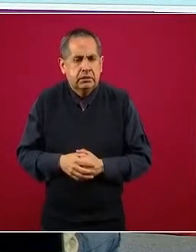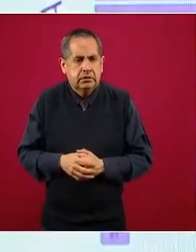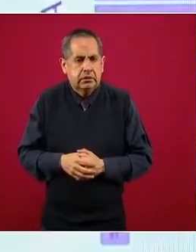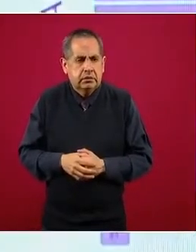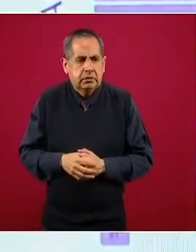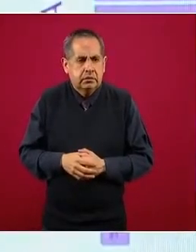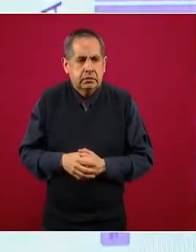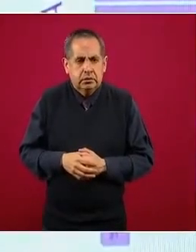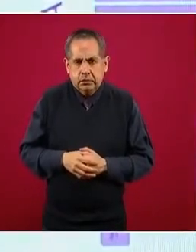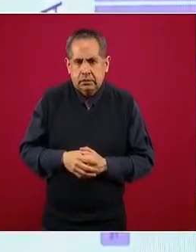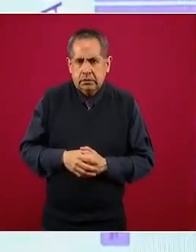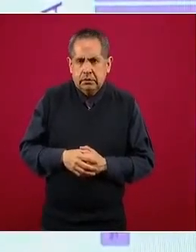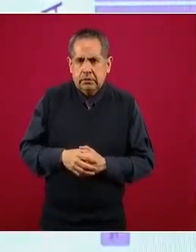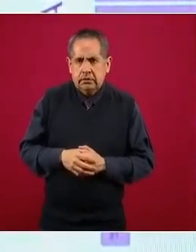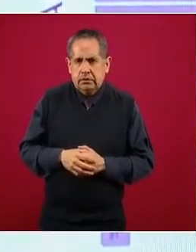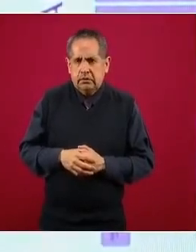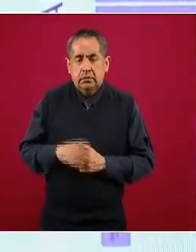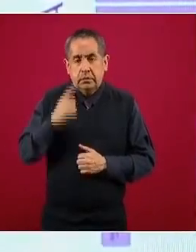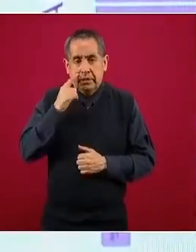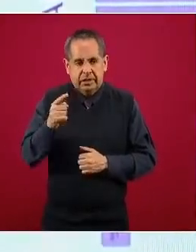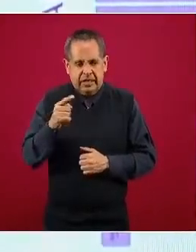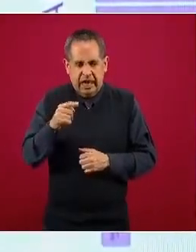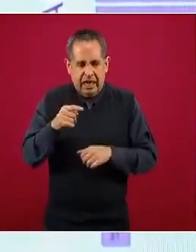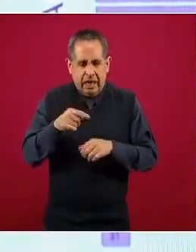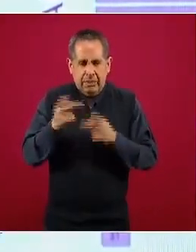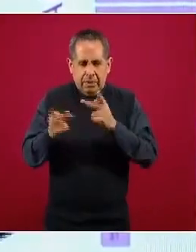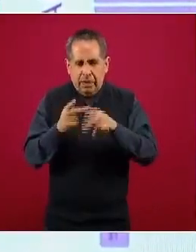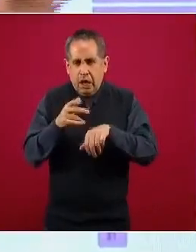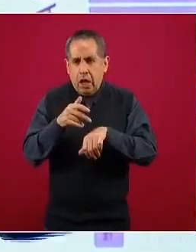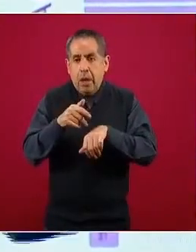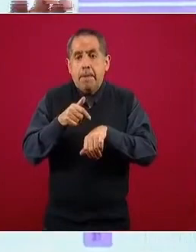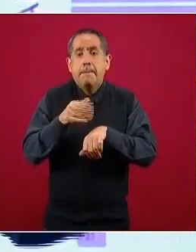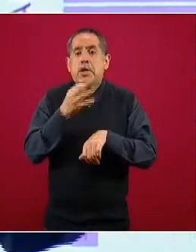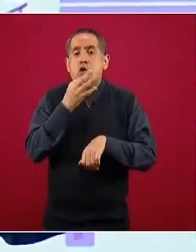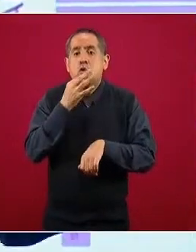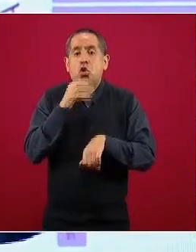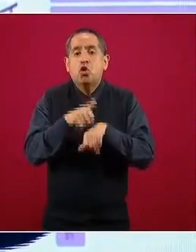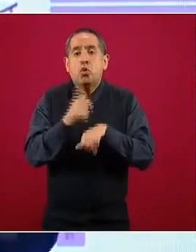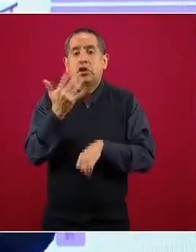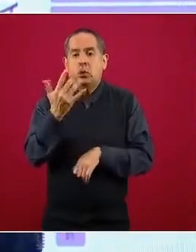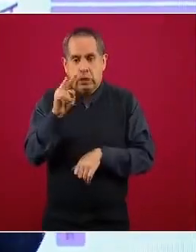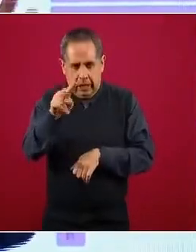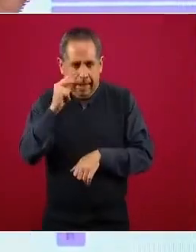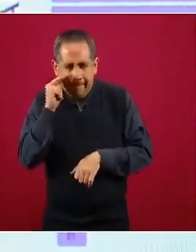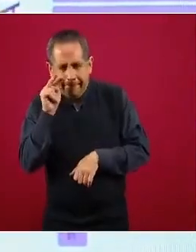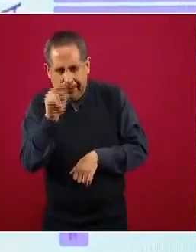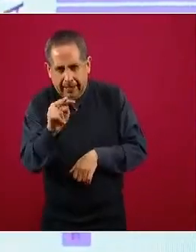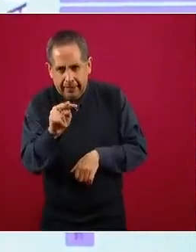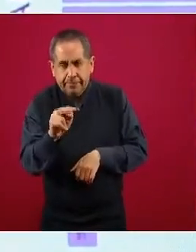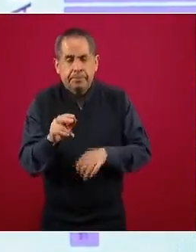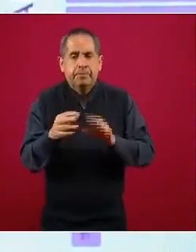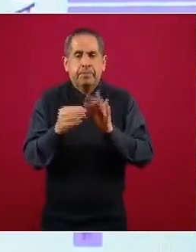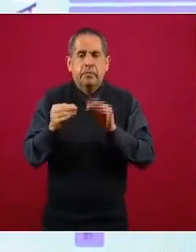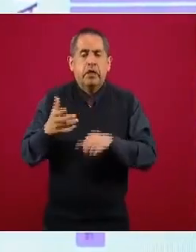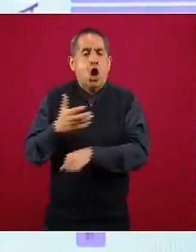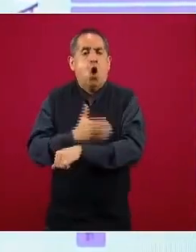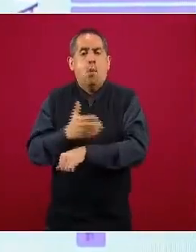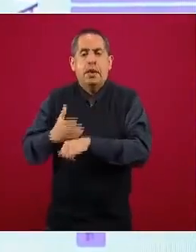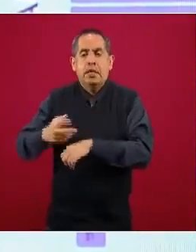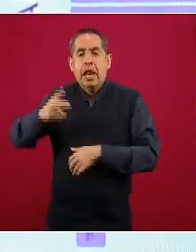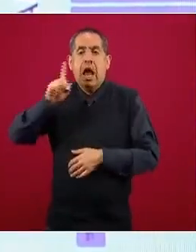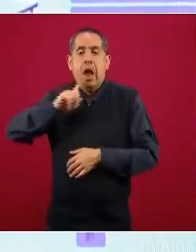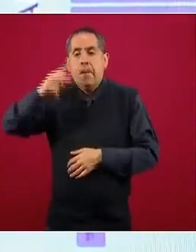durante la ronda de preguntas, concretamente en el minuto 50, y les recomiendo que vean la conferencia de prensa, una compañera